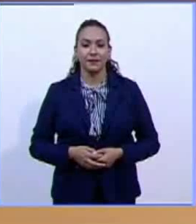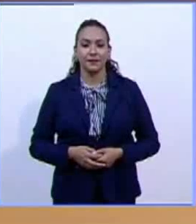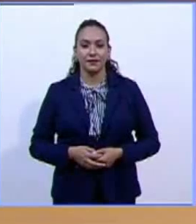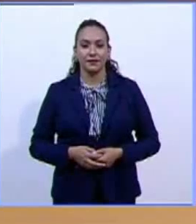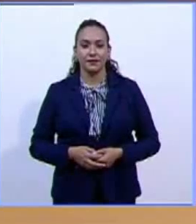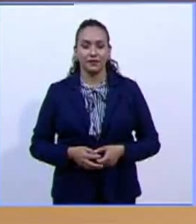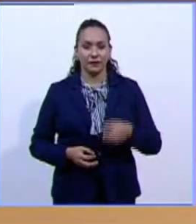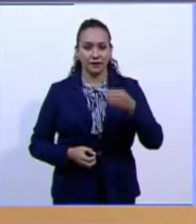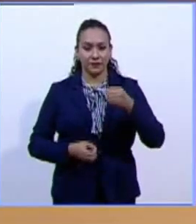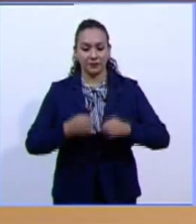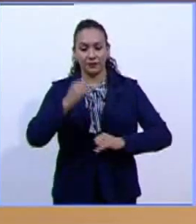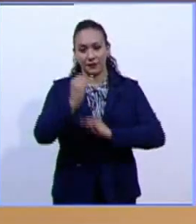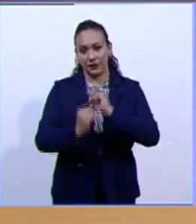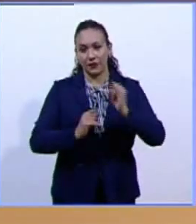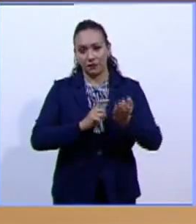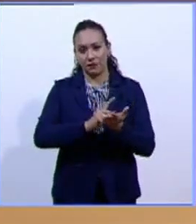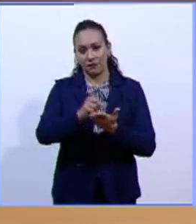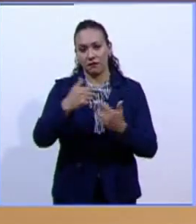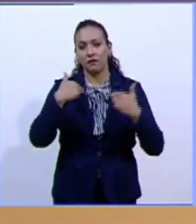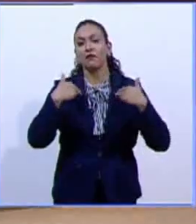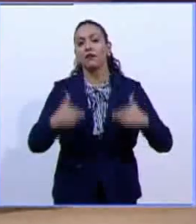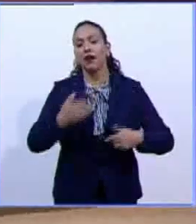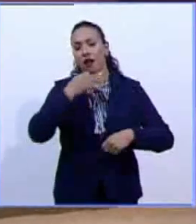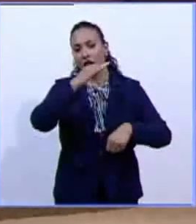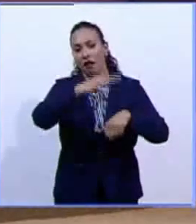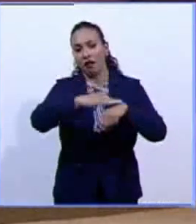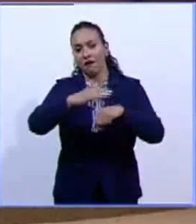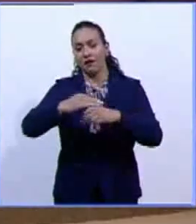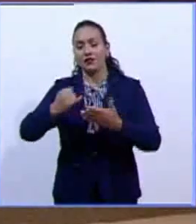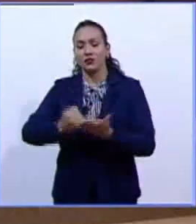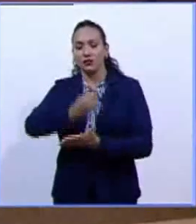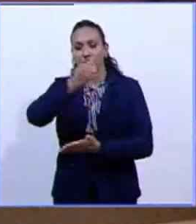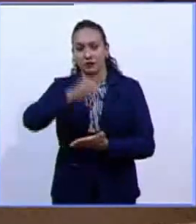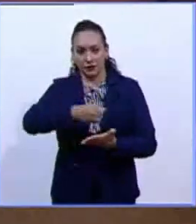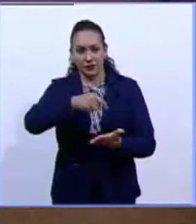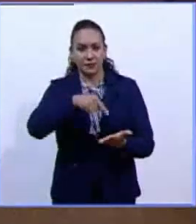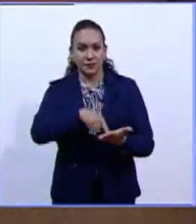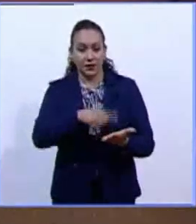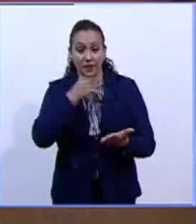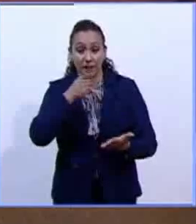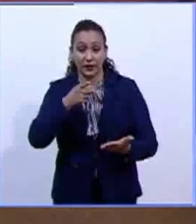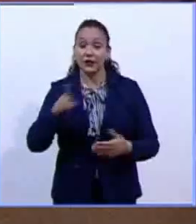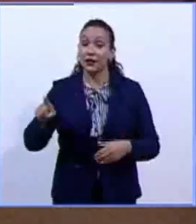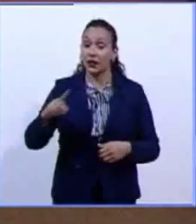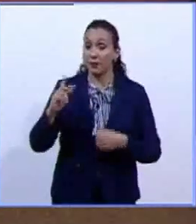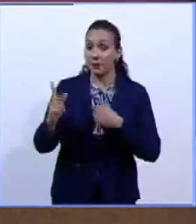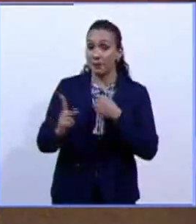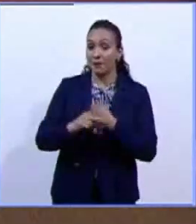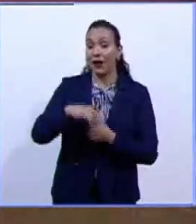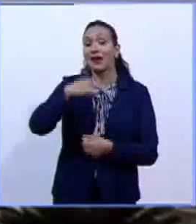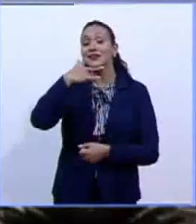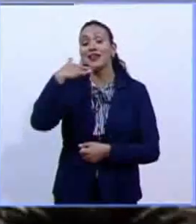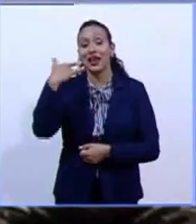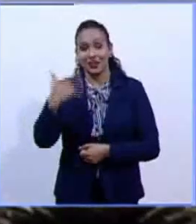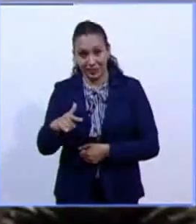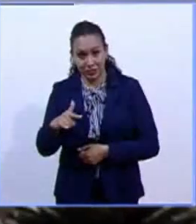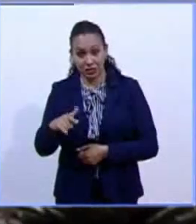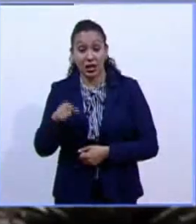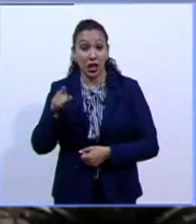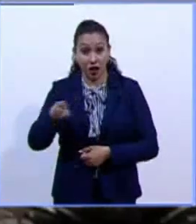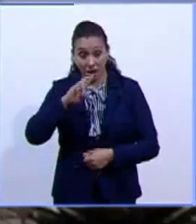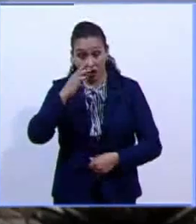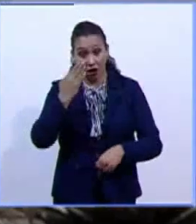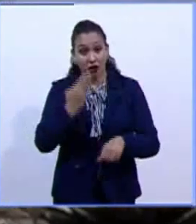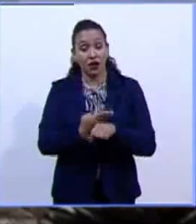La Corte Interamericana de Derechos Humanos notificó la sentencia en la que el Estado chileno es responsable internacionalmente